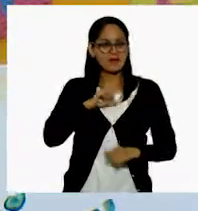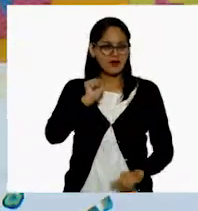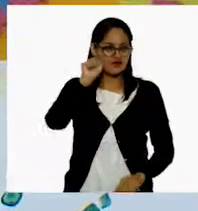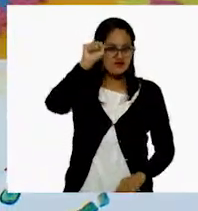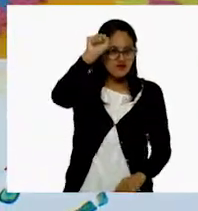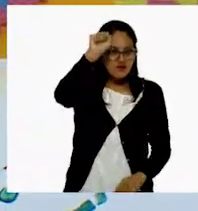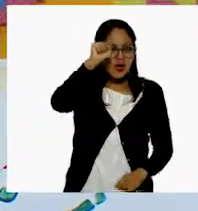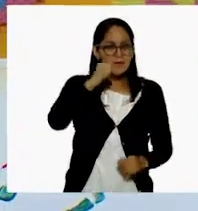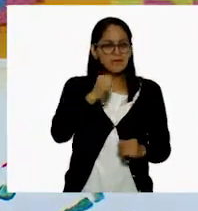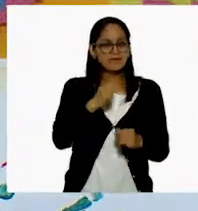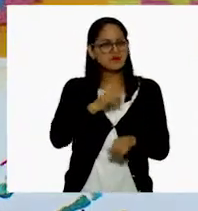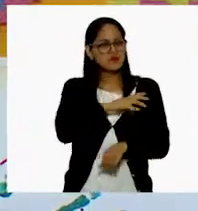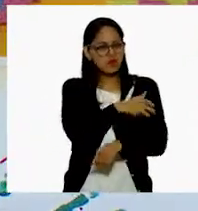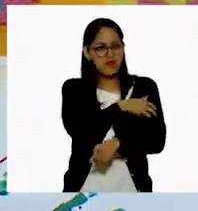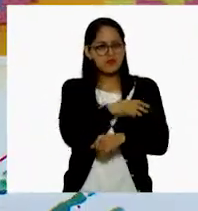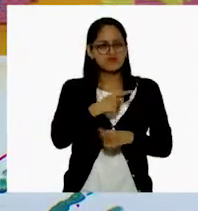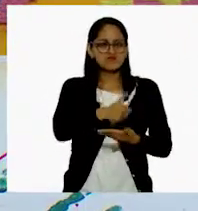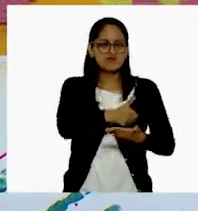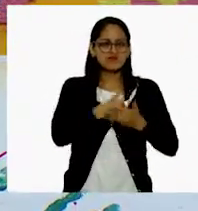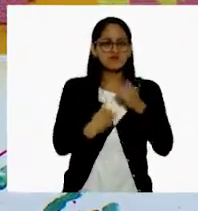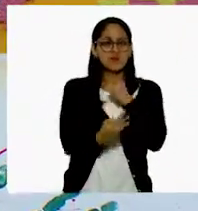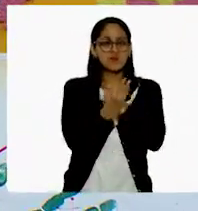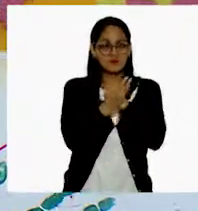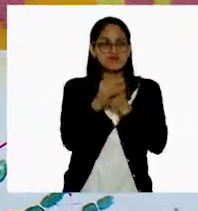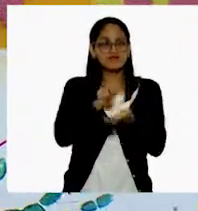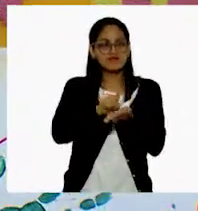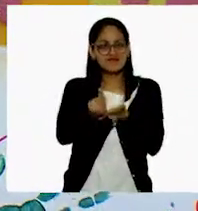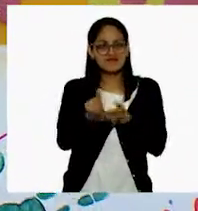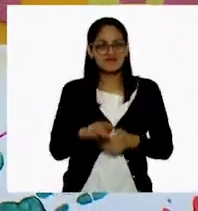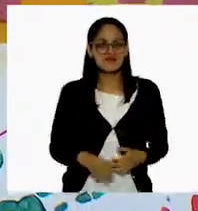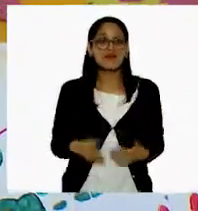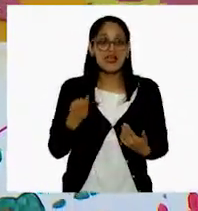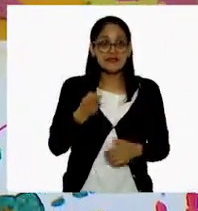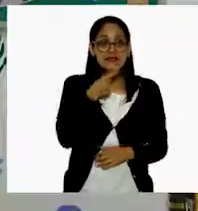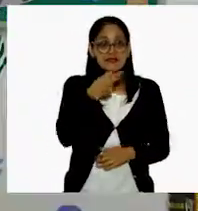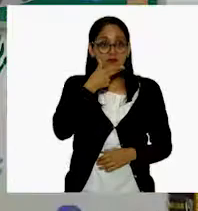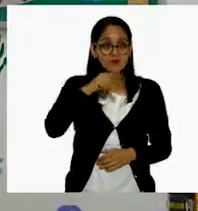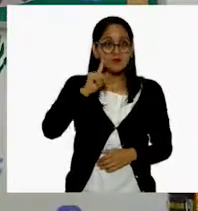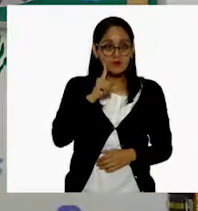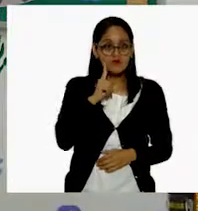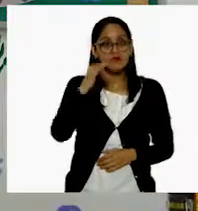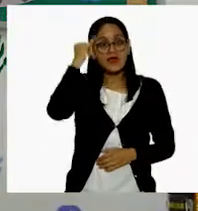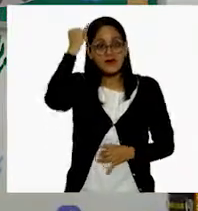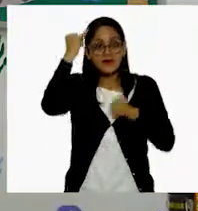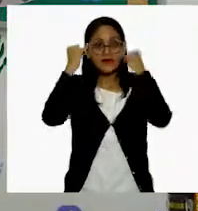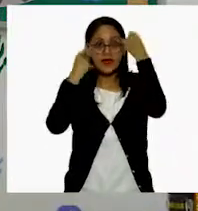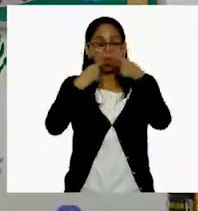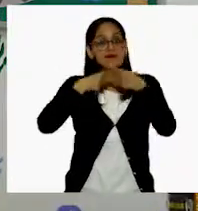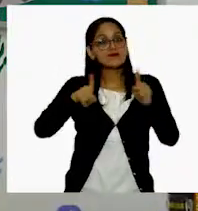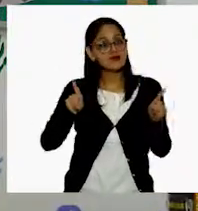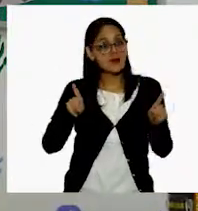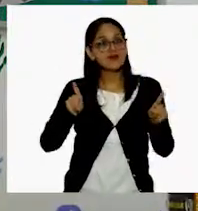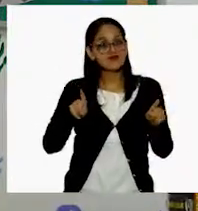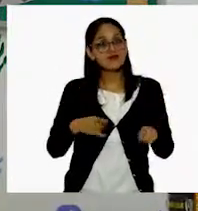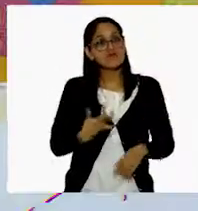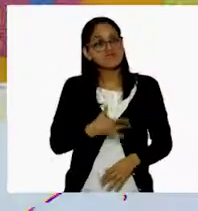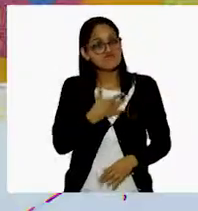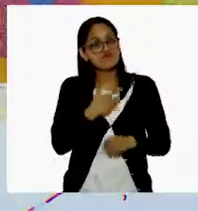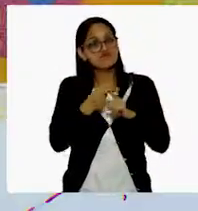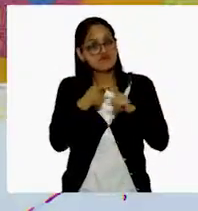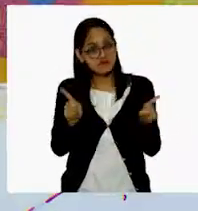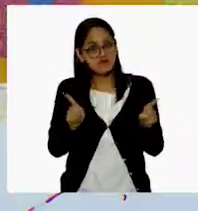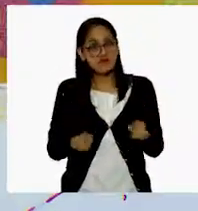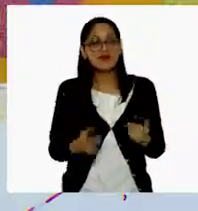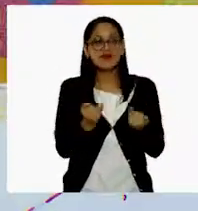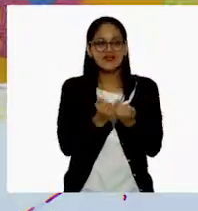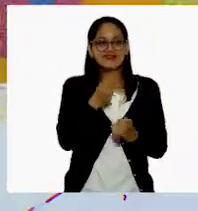superpoderes que nos protegen. Las niñas y los niños tienen diferentes ideas, Gloria, y sentimiento. Sí. Sí. Así es, las